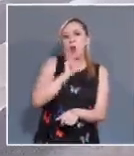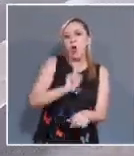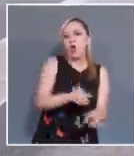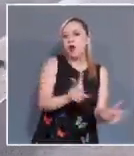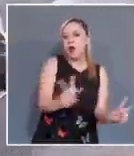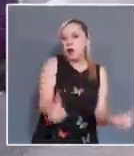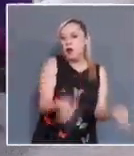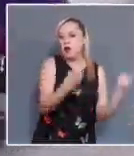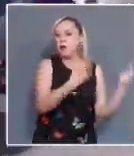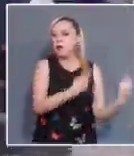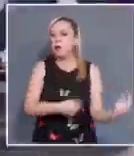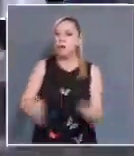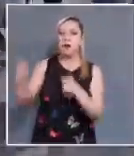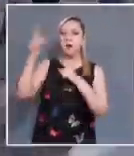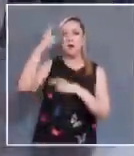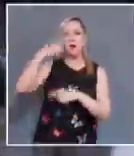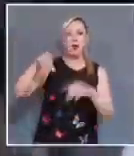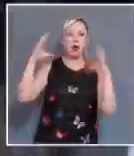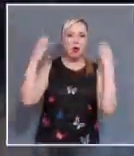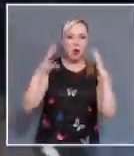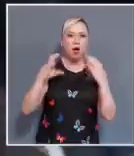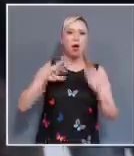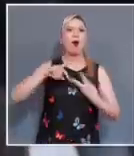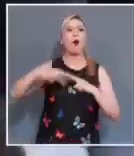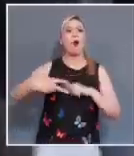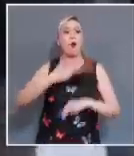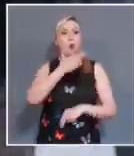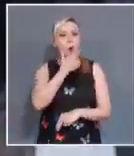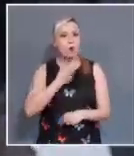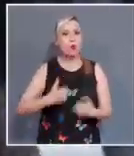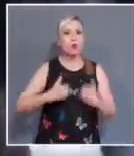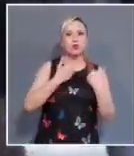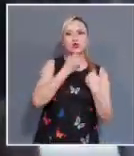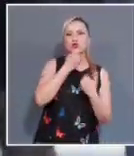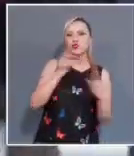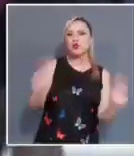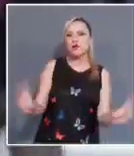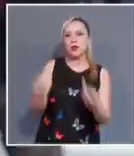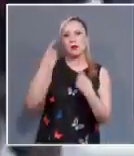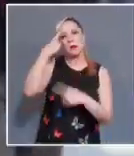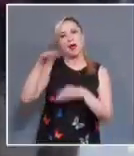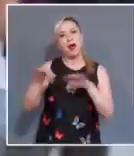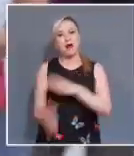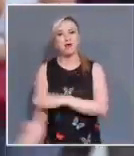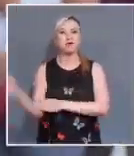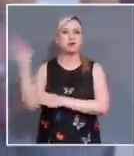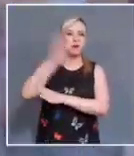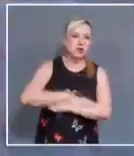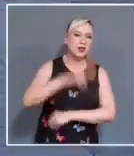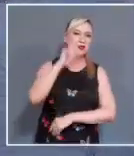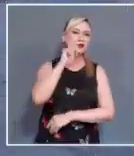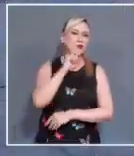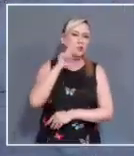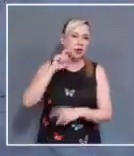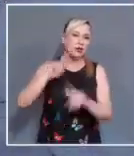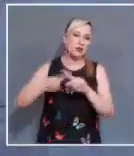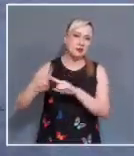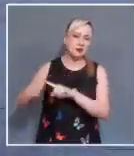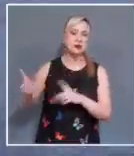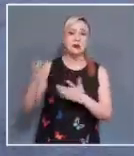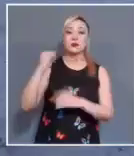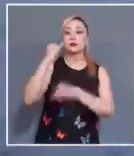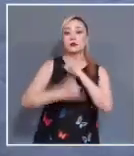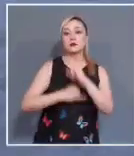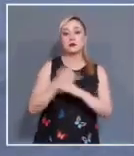Únicamente con la colaboración entre gobiernos, sociedad civil, sector privado y organismos internacionales se puede prevenir con éxito la trata